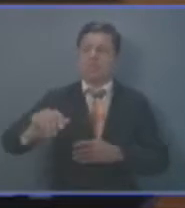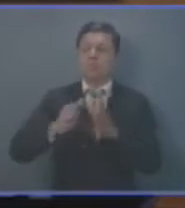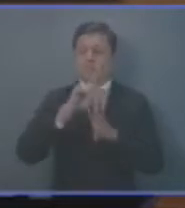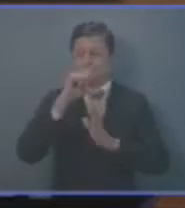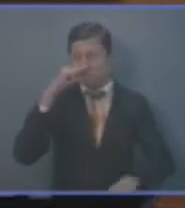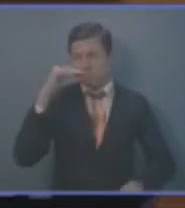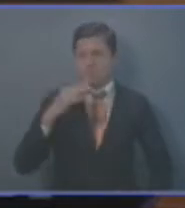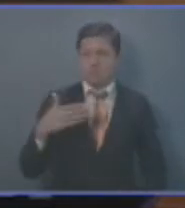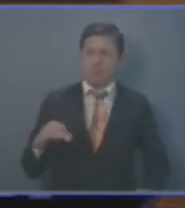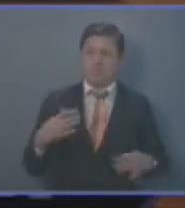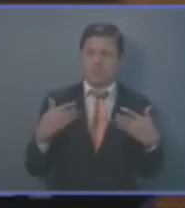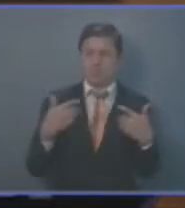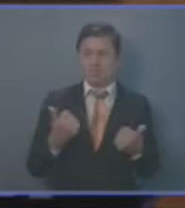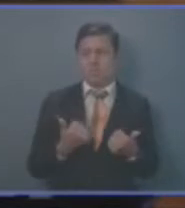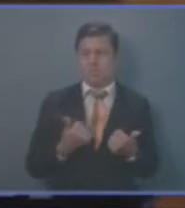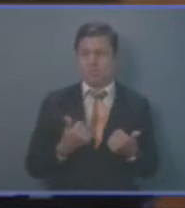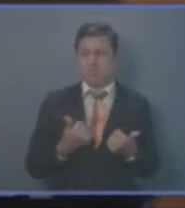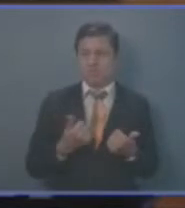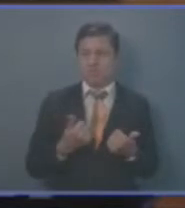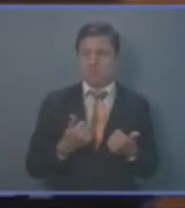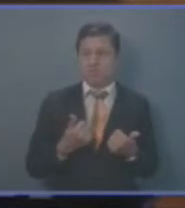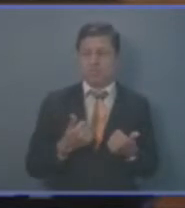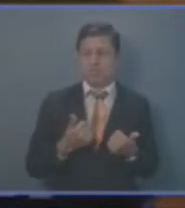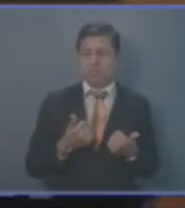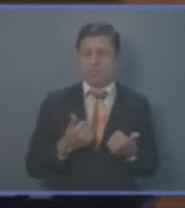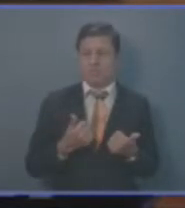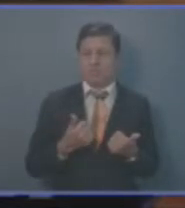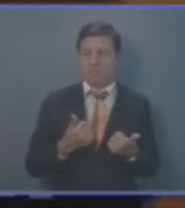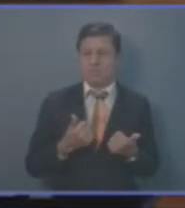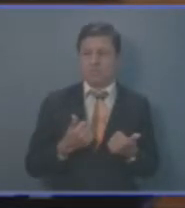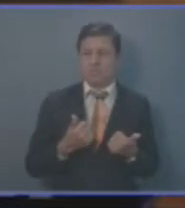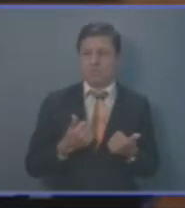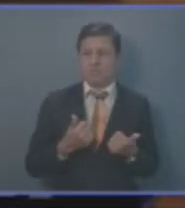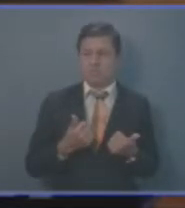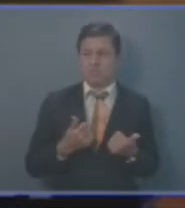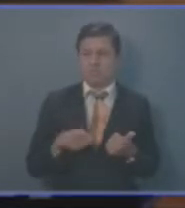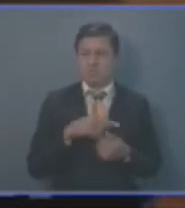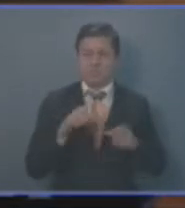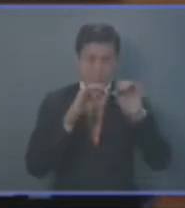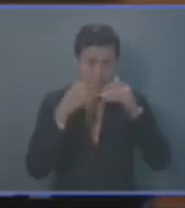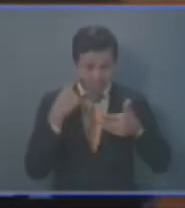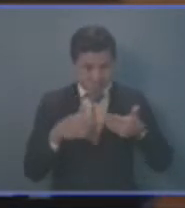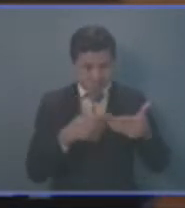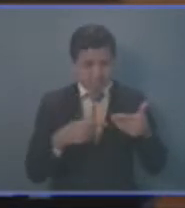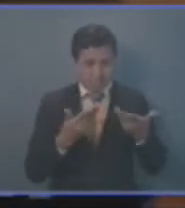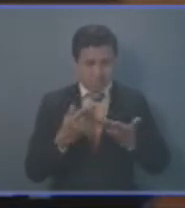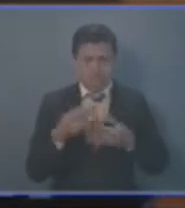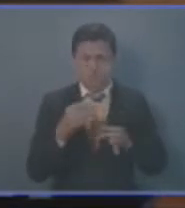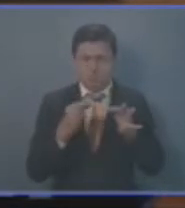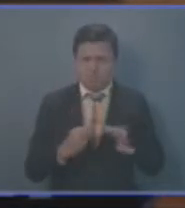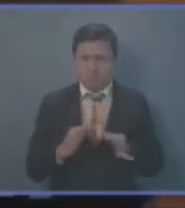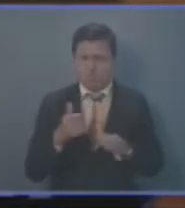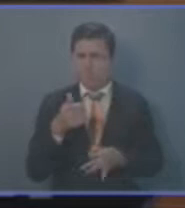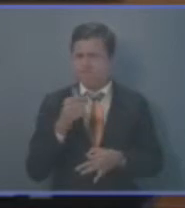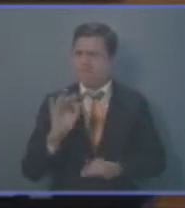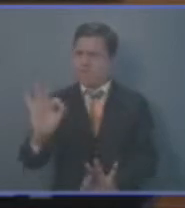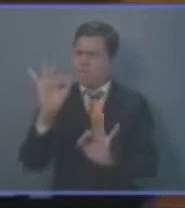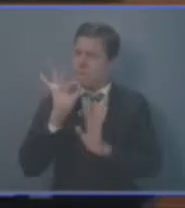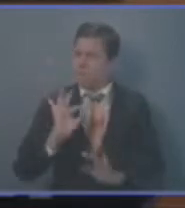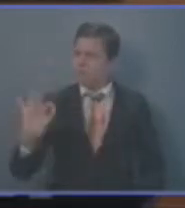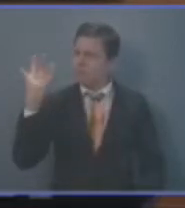Salud. Capítulo 8. El sistema de gestión de calidad. Garantía de la